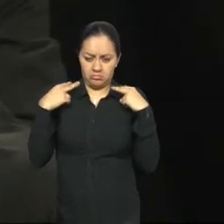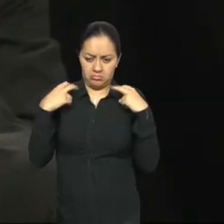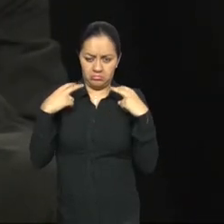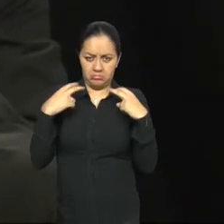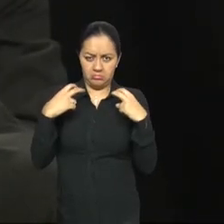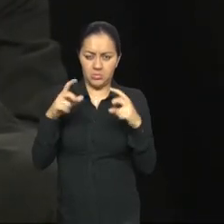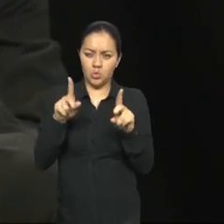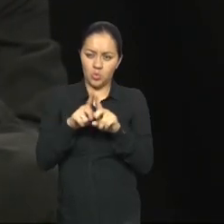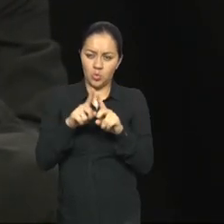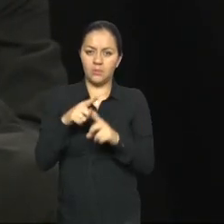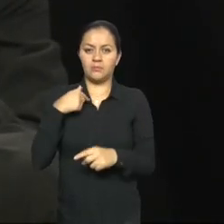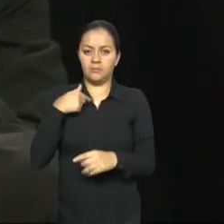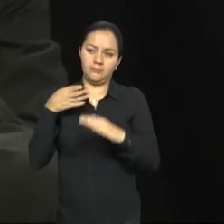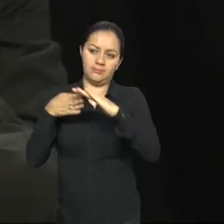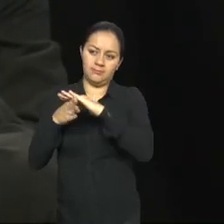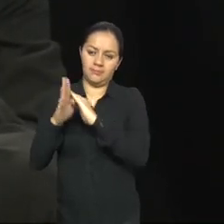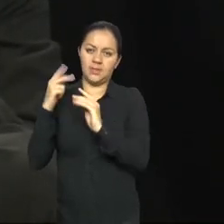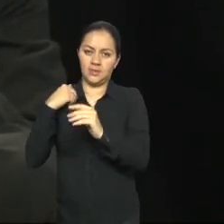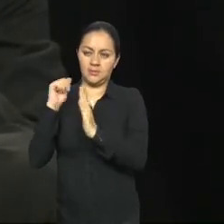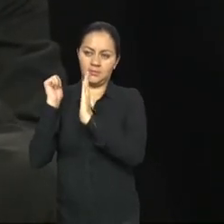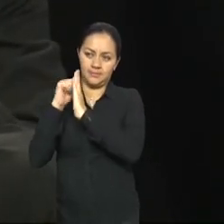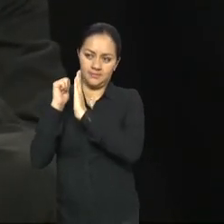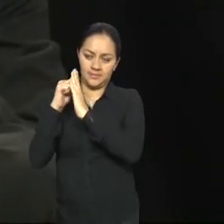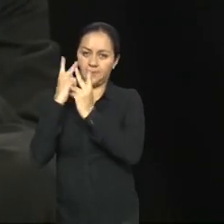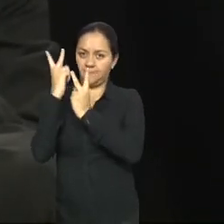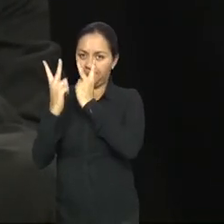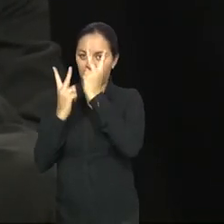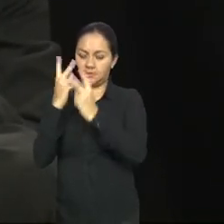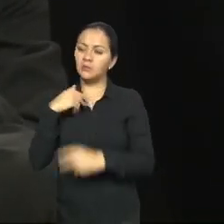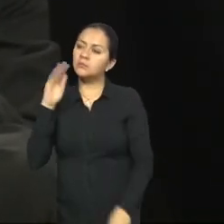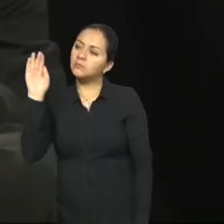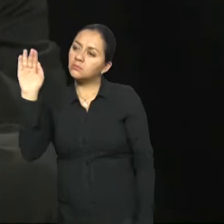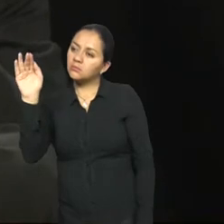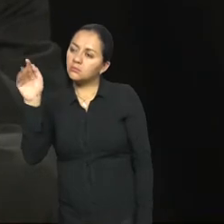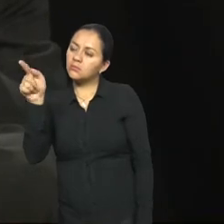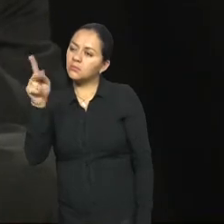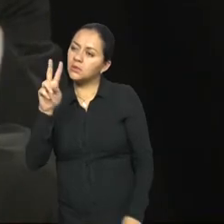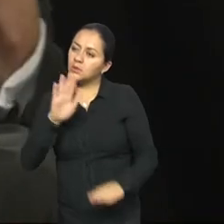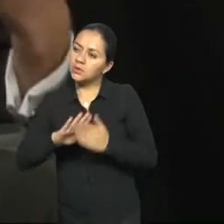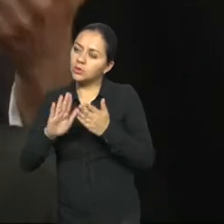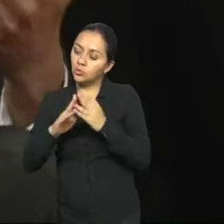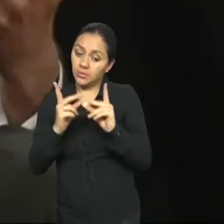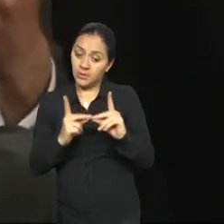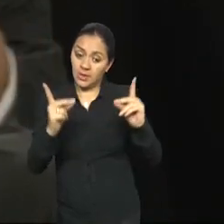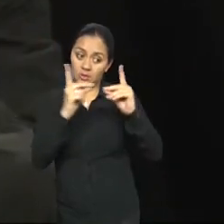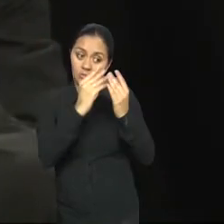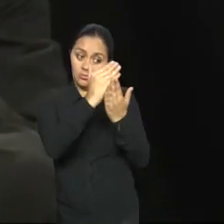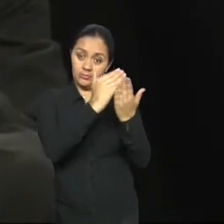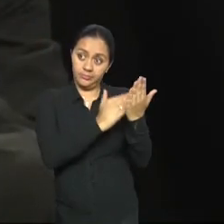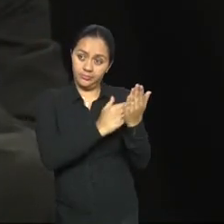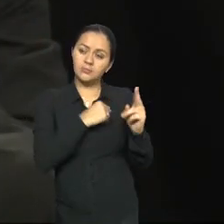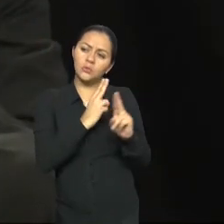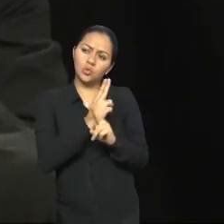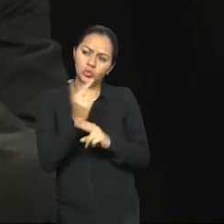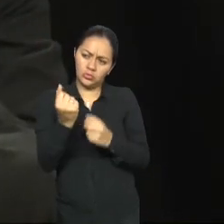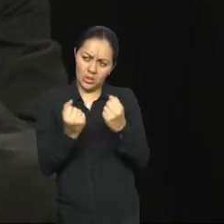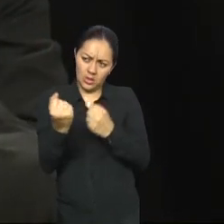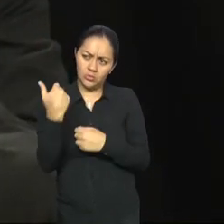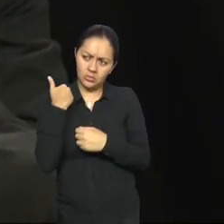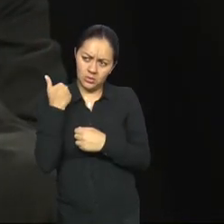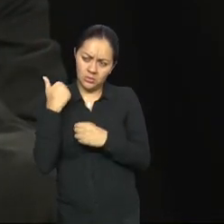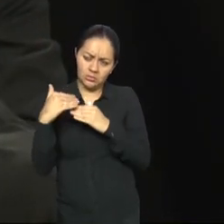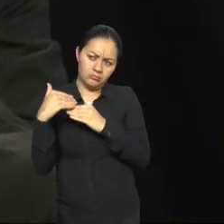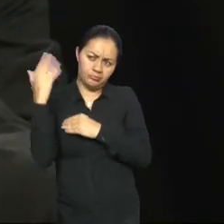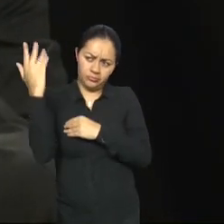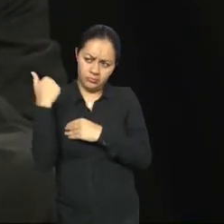puerta a puerta, se visitó a los contribuyentes en una muestra en que se verificó tanto base de datos como el uso de que existían vehículos de alta